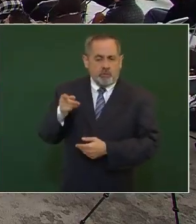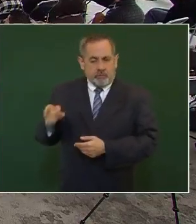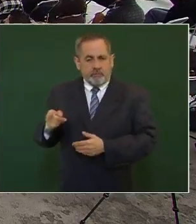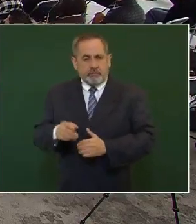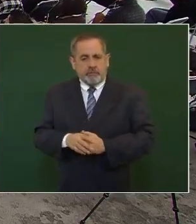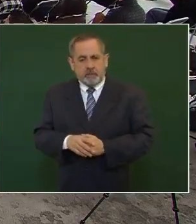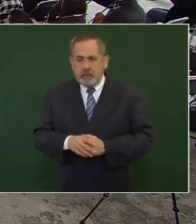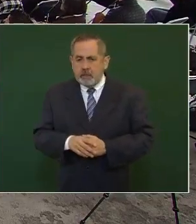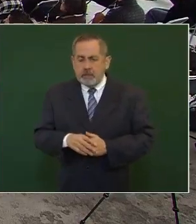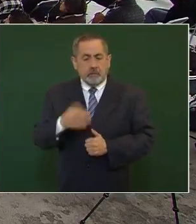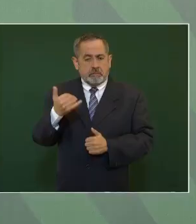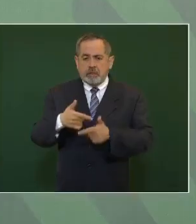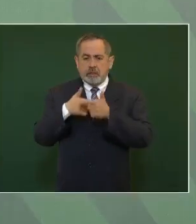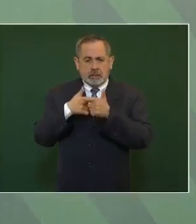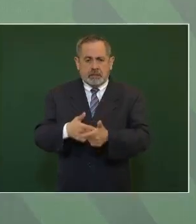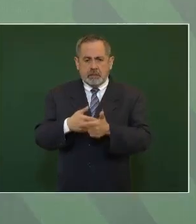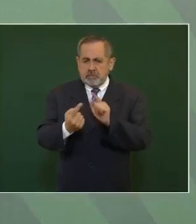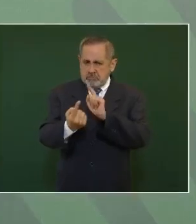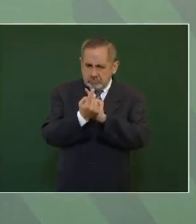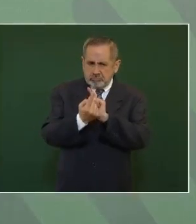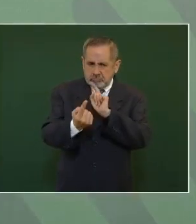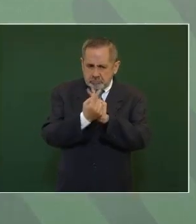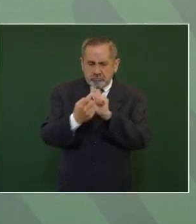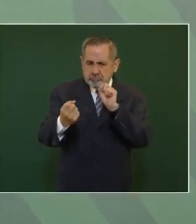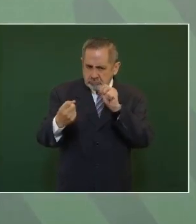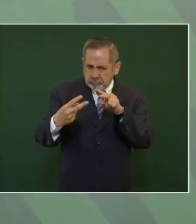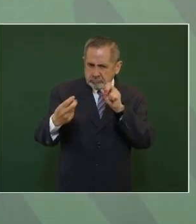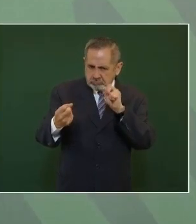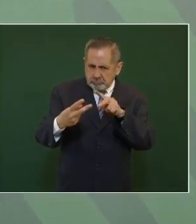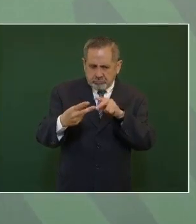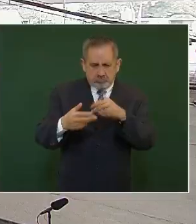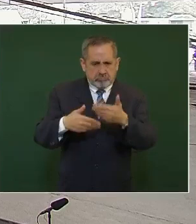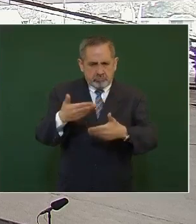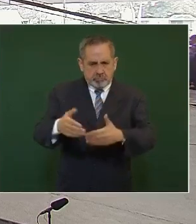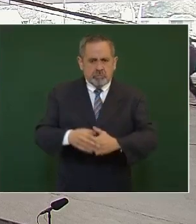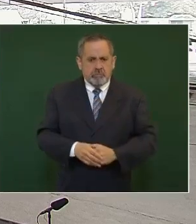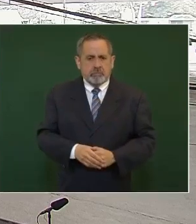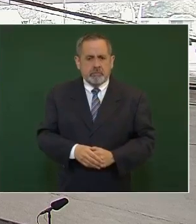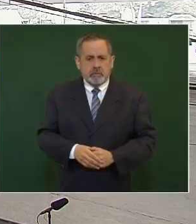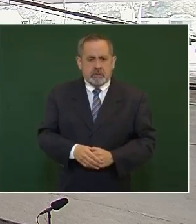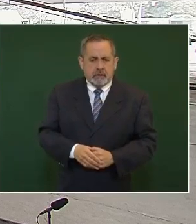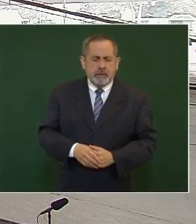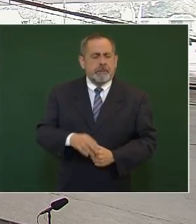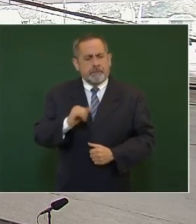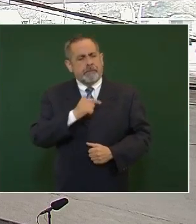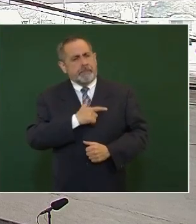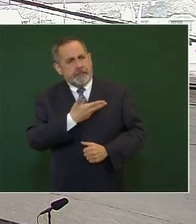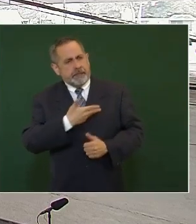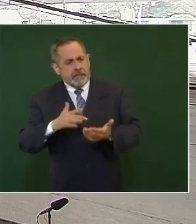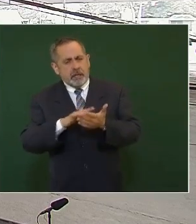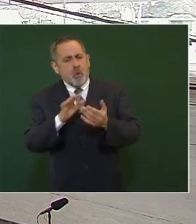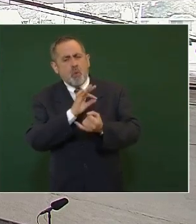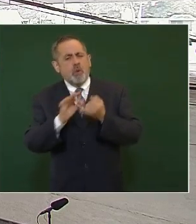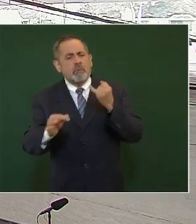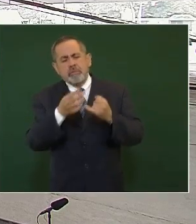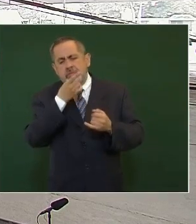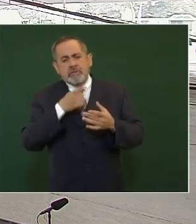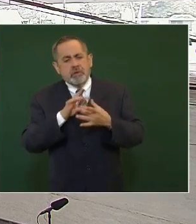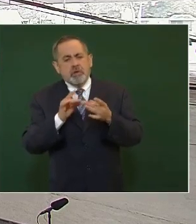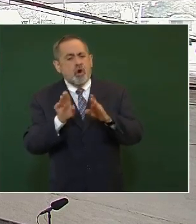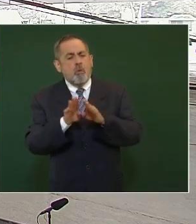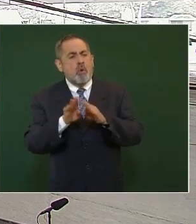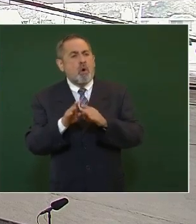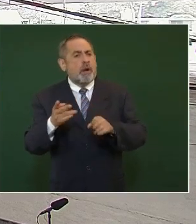y vamos a seguirnos encontrando y viendo. Claro que sí, presidente. Ya nada más por último, si nos puede dar cómo